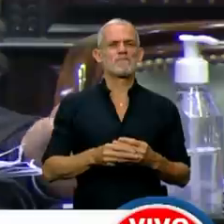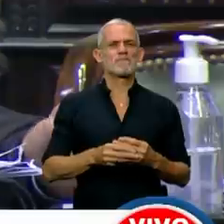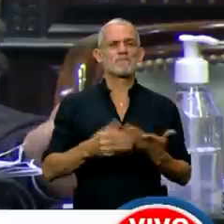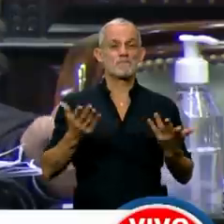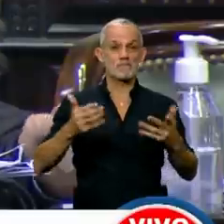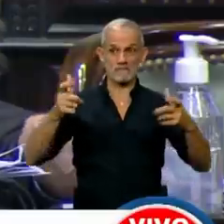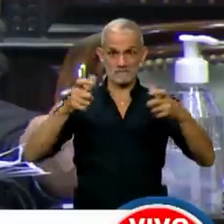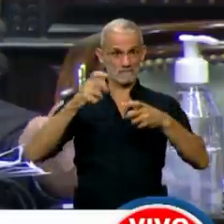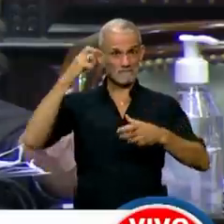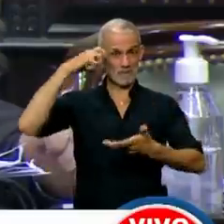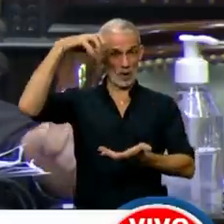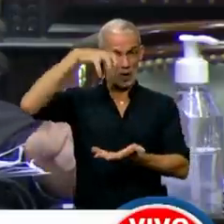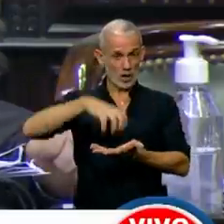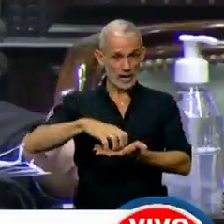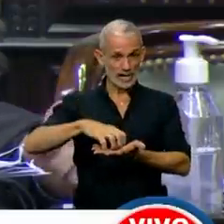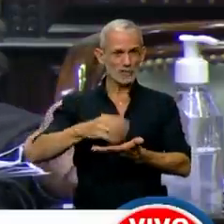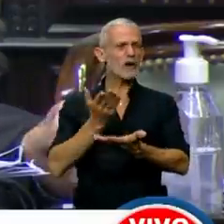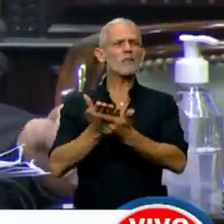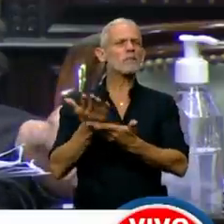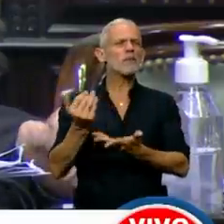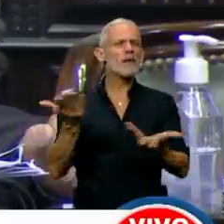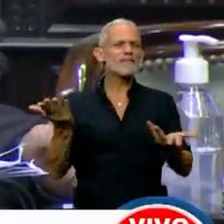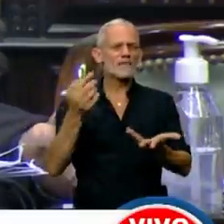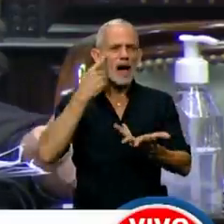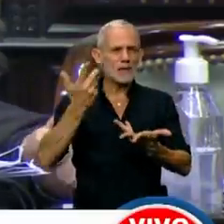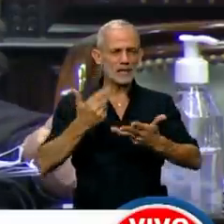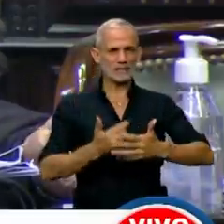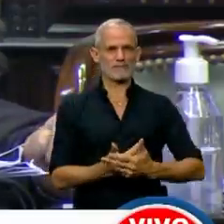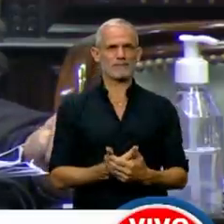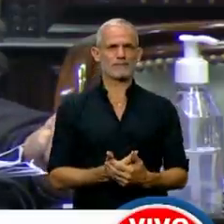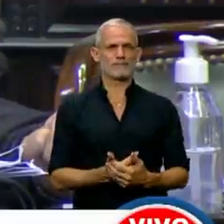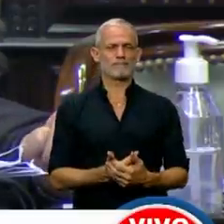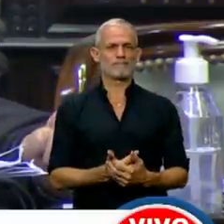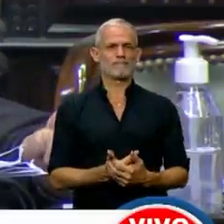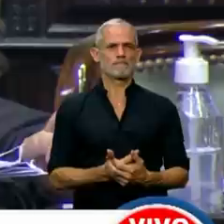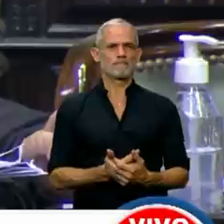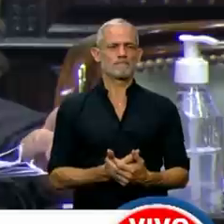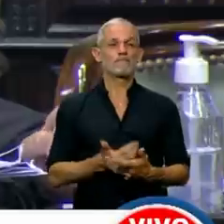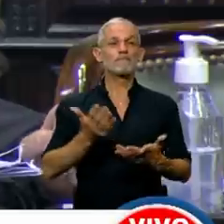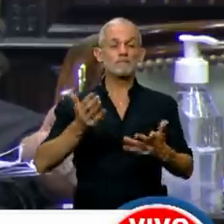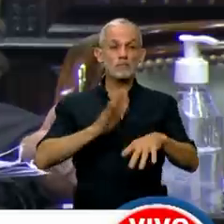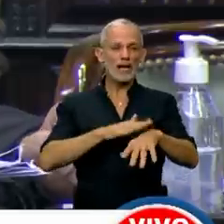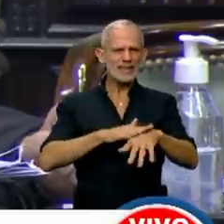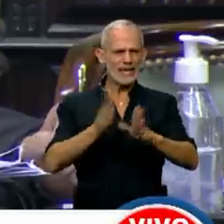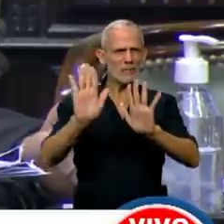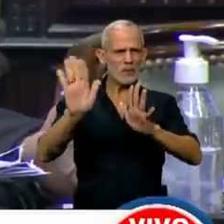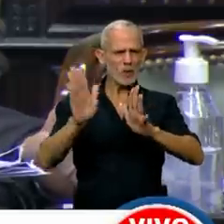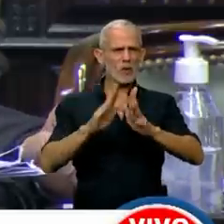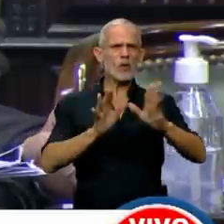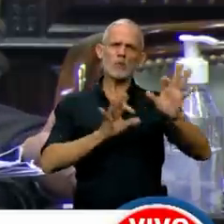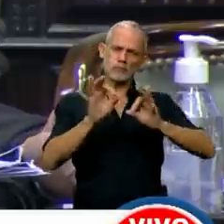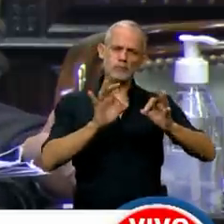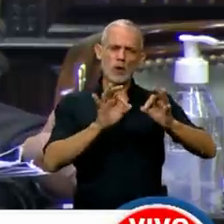en esta casa le hemos solicitado la posibilidad de dar tiempo para el tratamiento de este